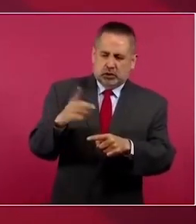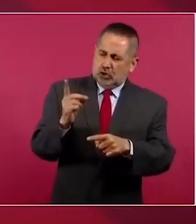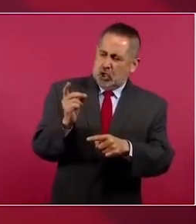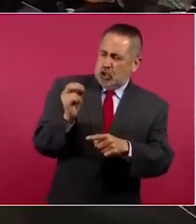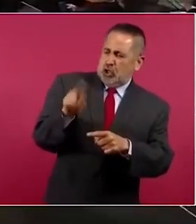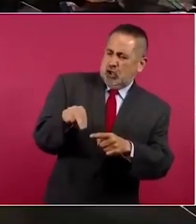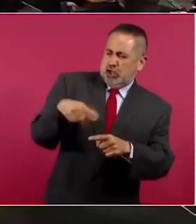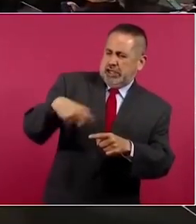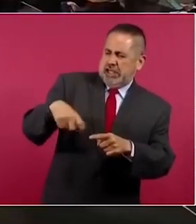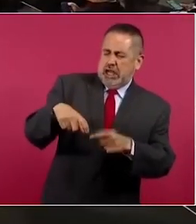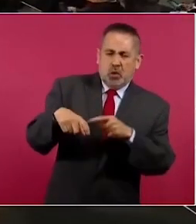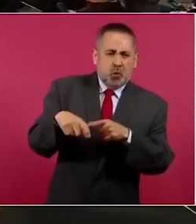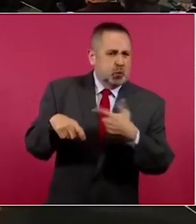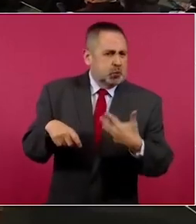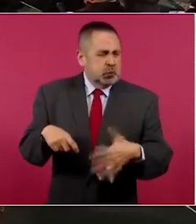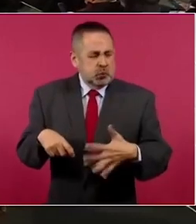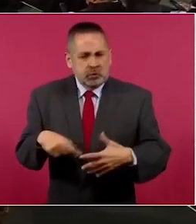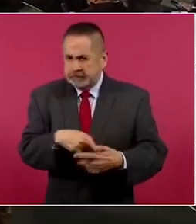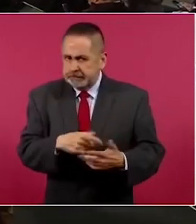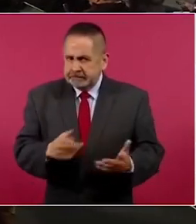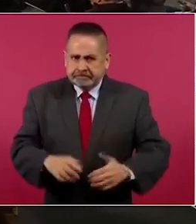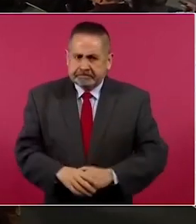dinero,